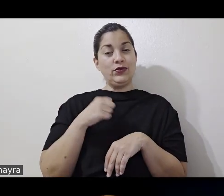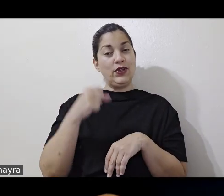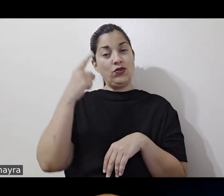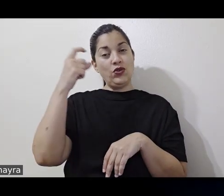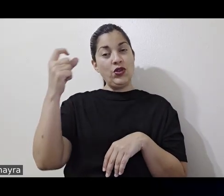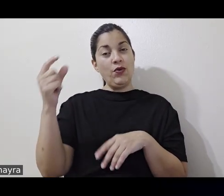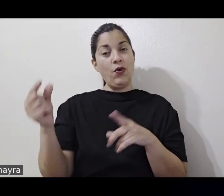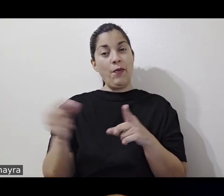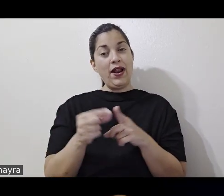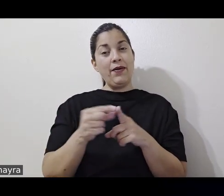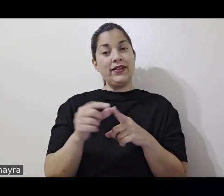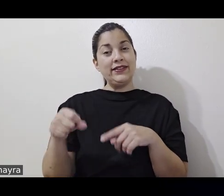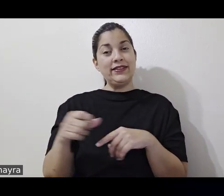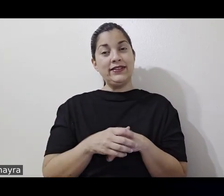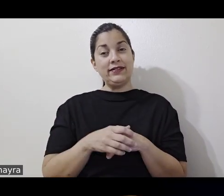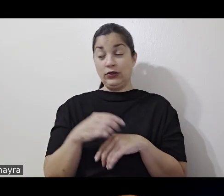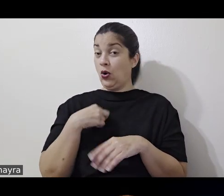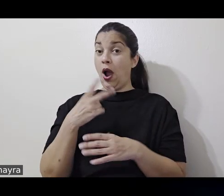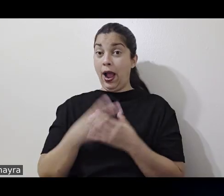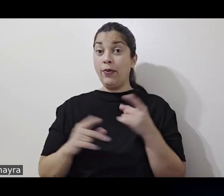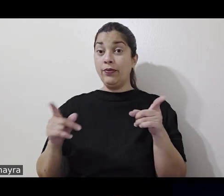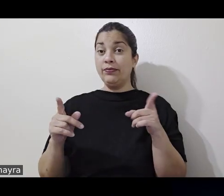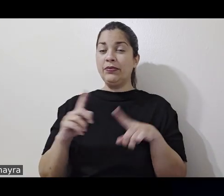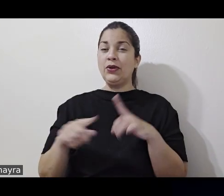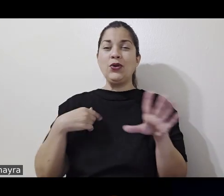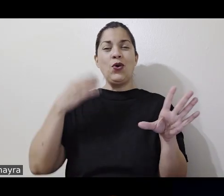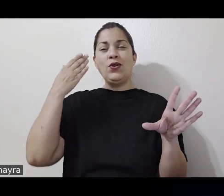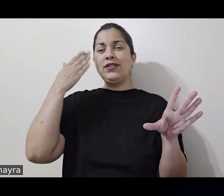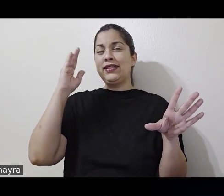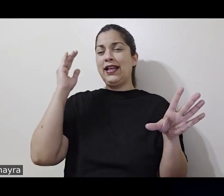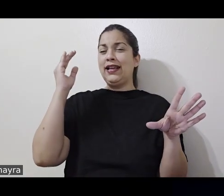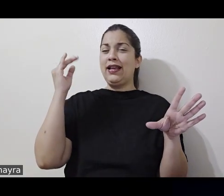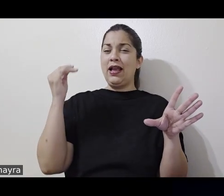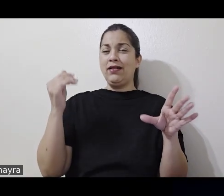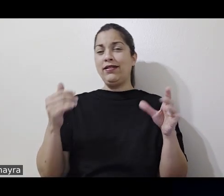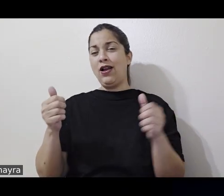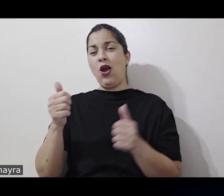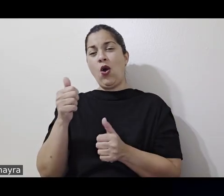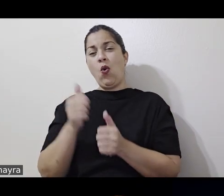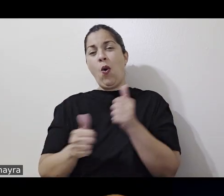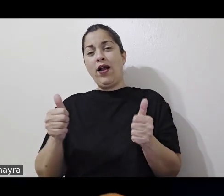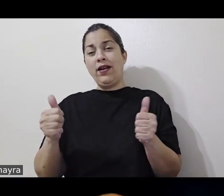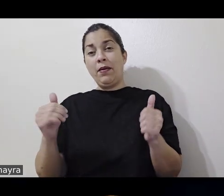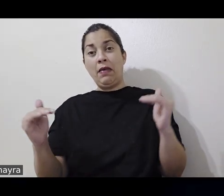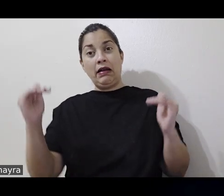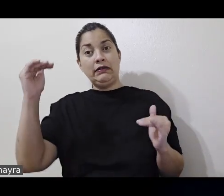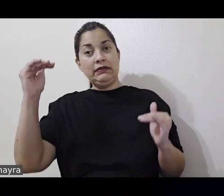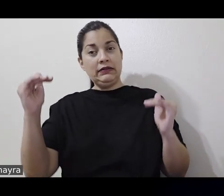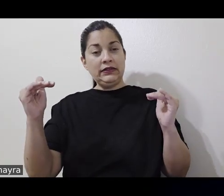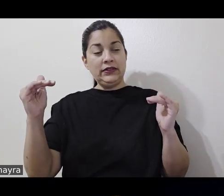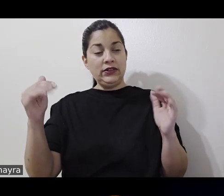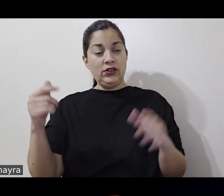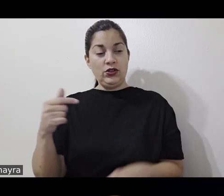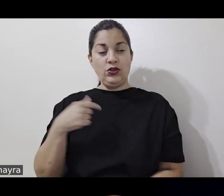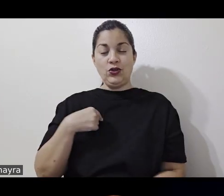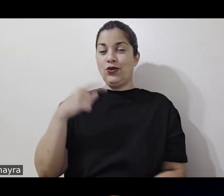bastante con palabras. Yo he tenido los dos, pero no sé decirte si uno más que otro. No sé Joselo, pero yo